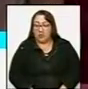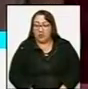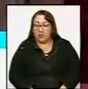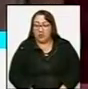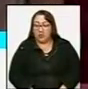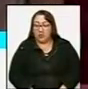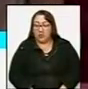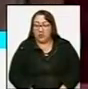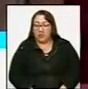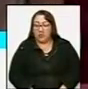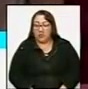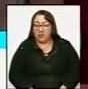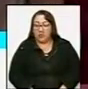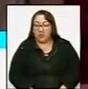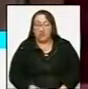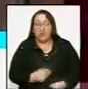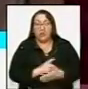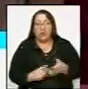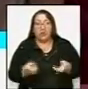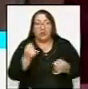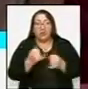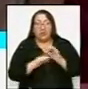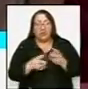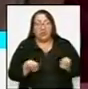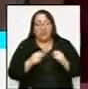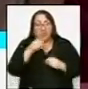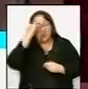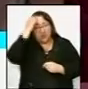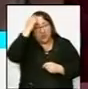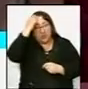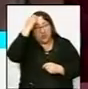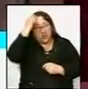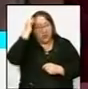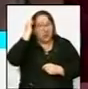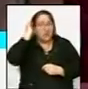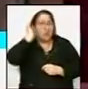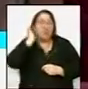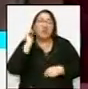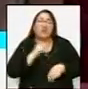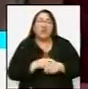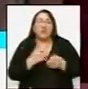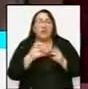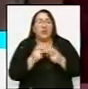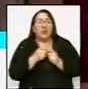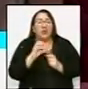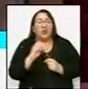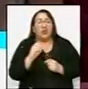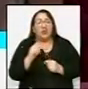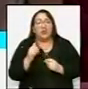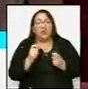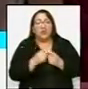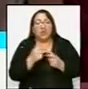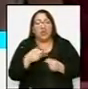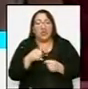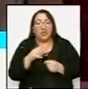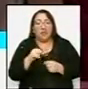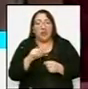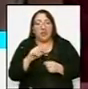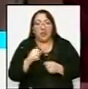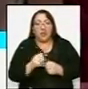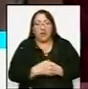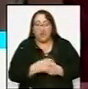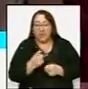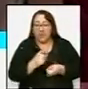que determinan la suspensión. Al momento tenemos el pedido del congresista Costa y la congresista Choquehuanca